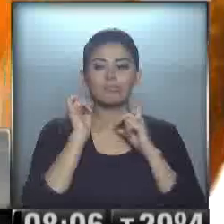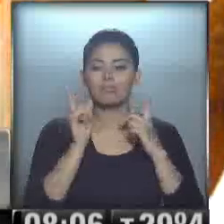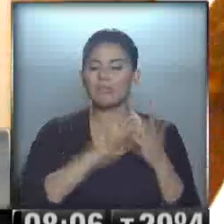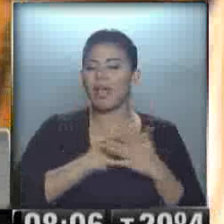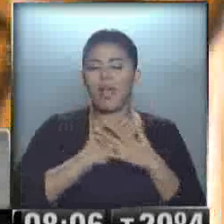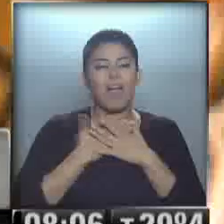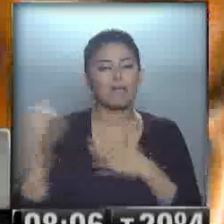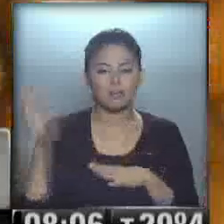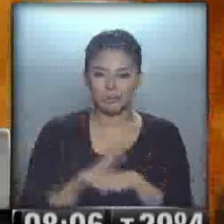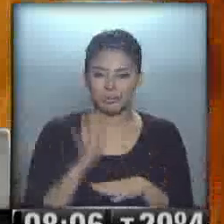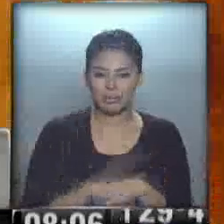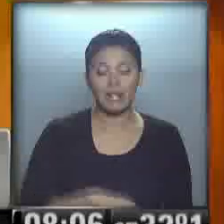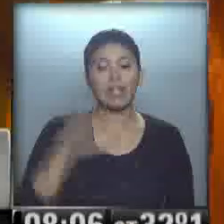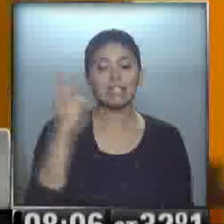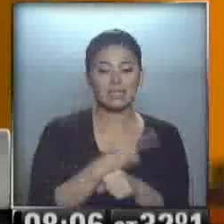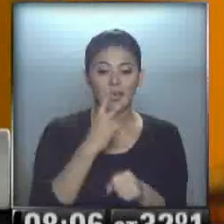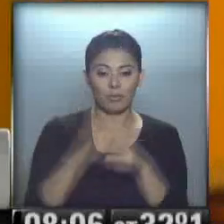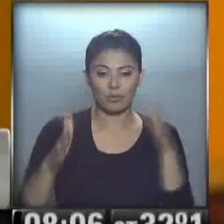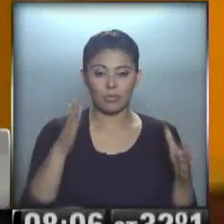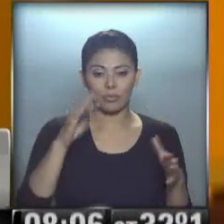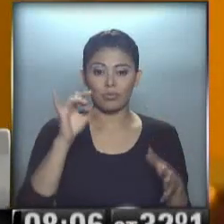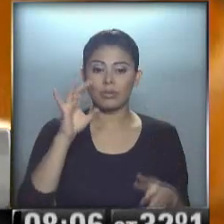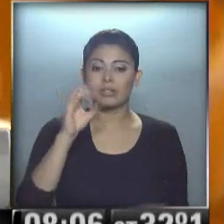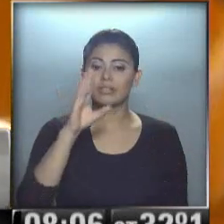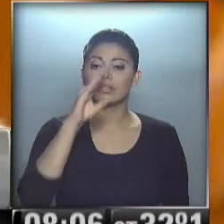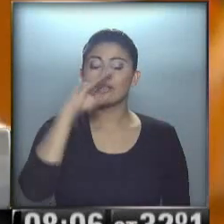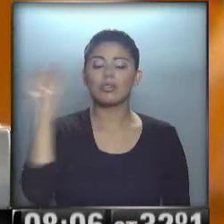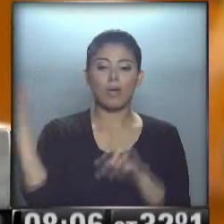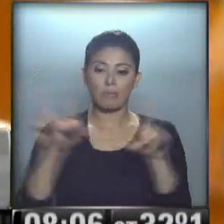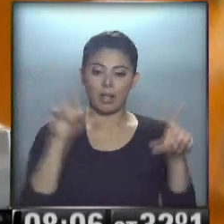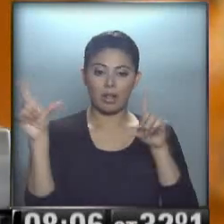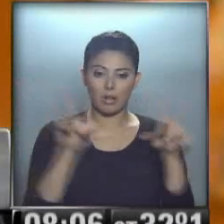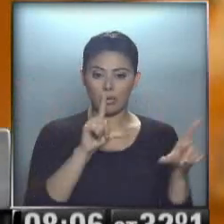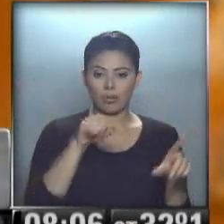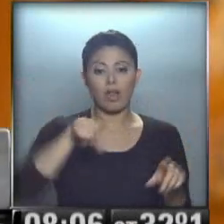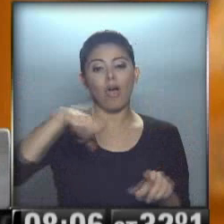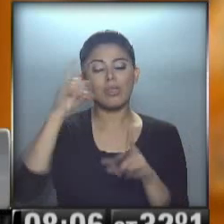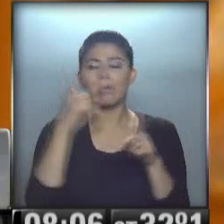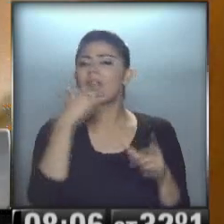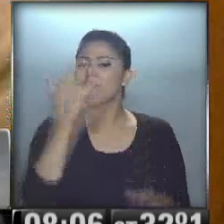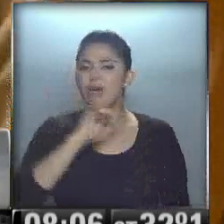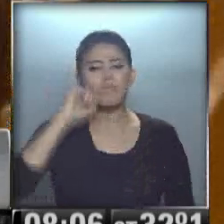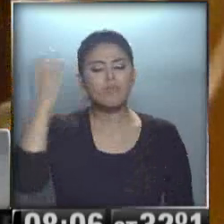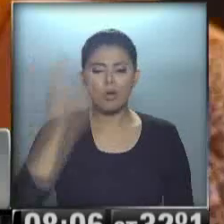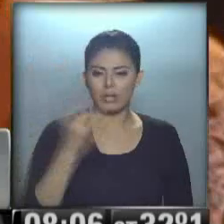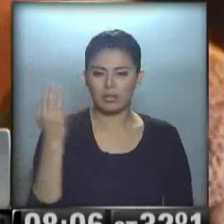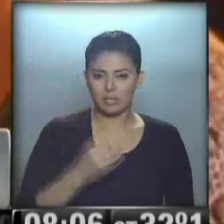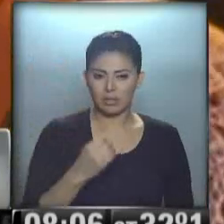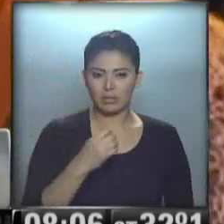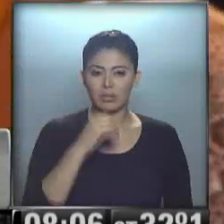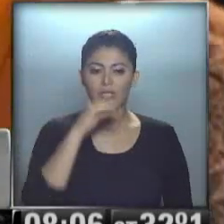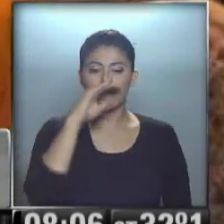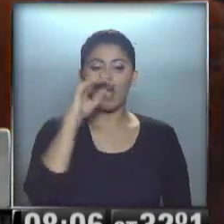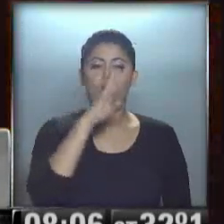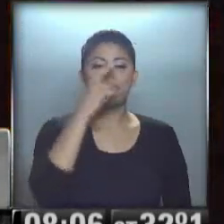amor cinematográfico. En el segundo lugar, me corre Woody Allen con las imágenes de su última película realmente maravillosa, Blue Jasmine. Y